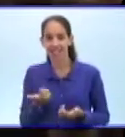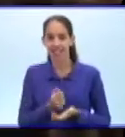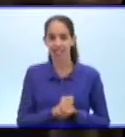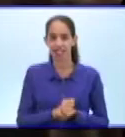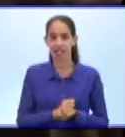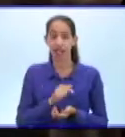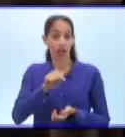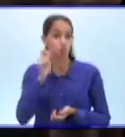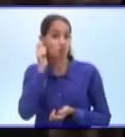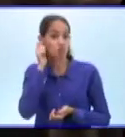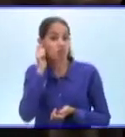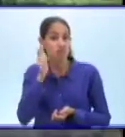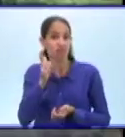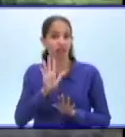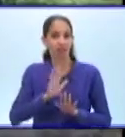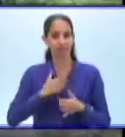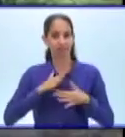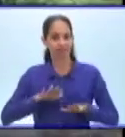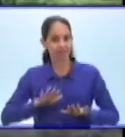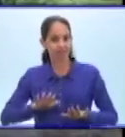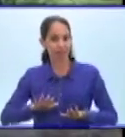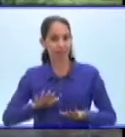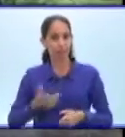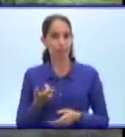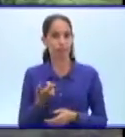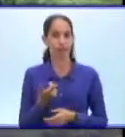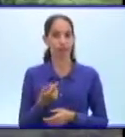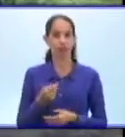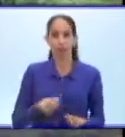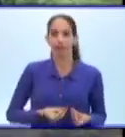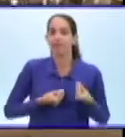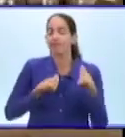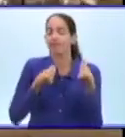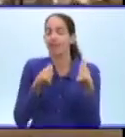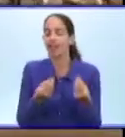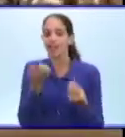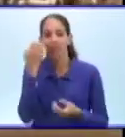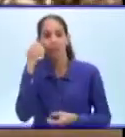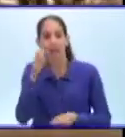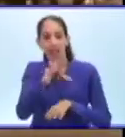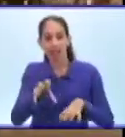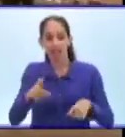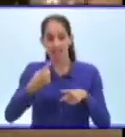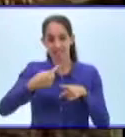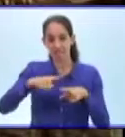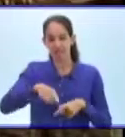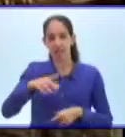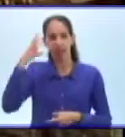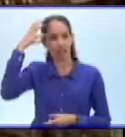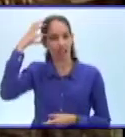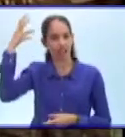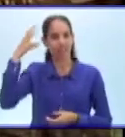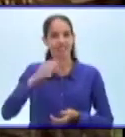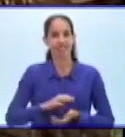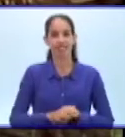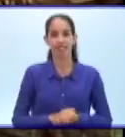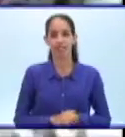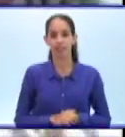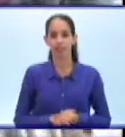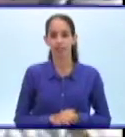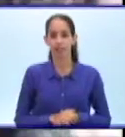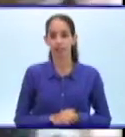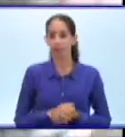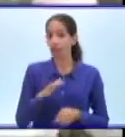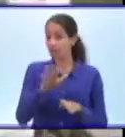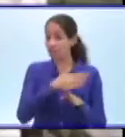próximas semanas un pico de nacimientos, por lo que sus niveles de entrega crecerán sustancialmente en coincidencia con la primavera. Hago carbón, hago cerca,